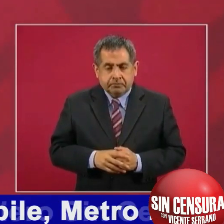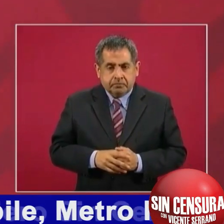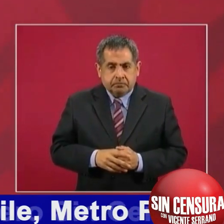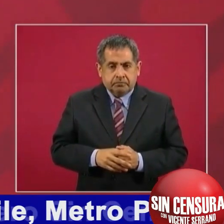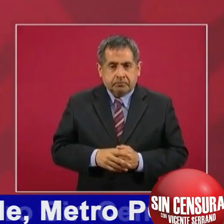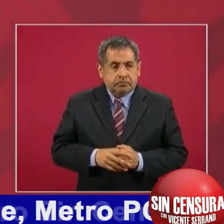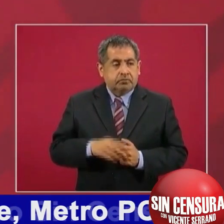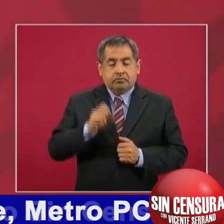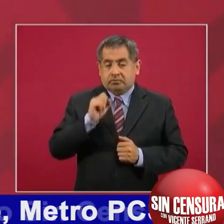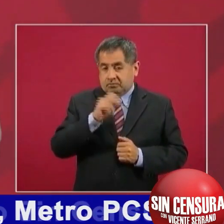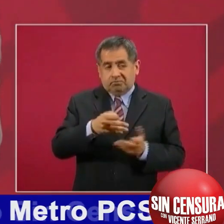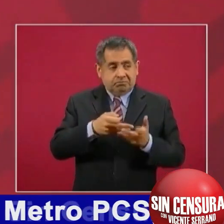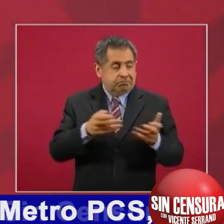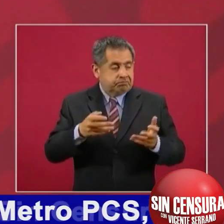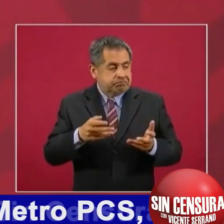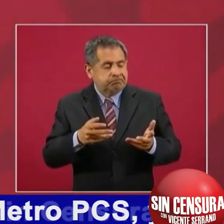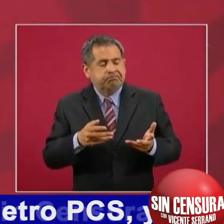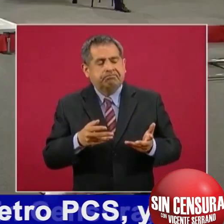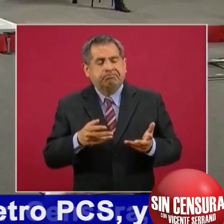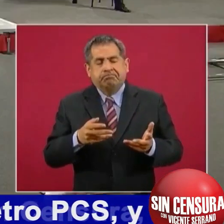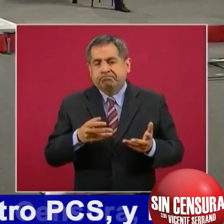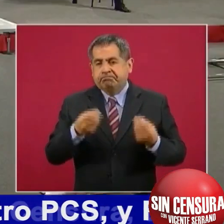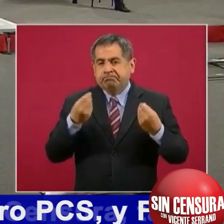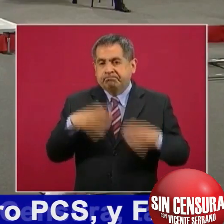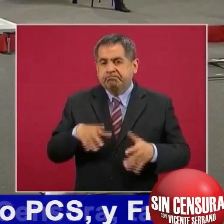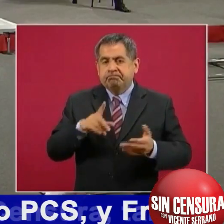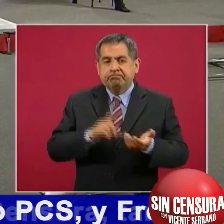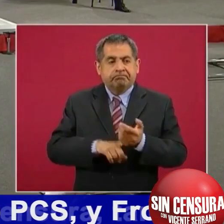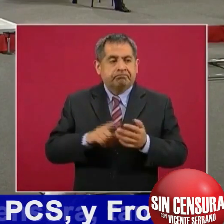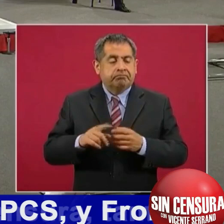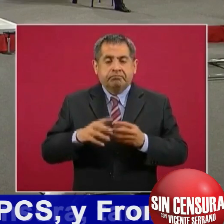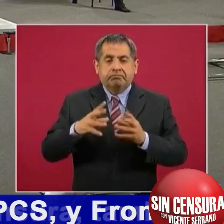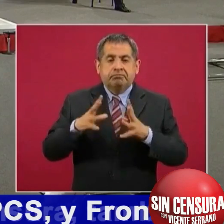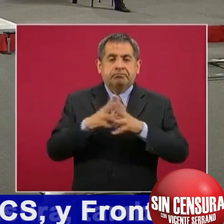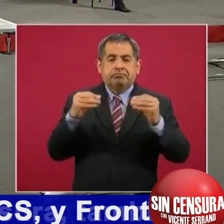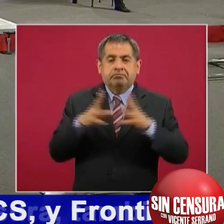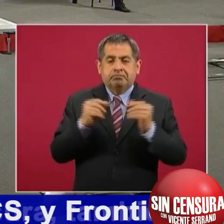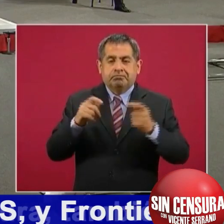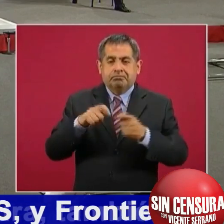se afectó mucho toda la producción de plátano